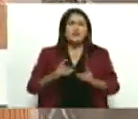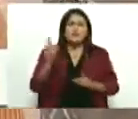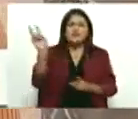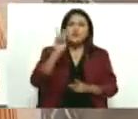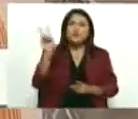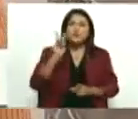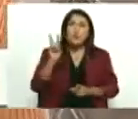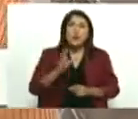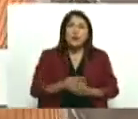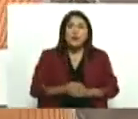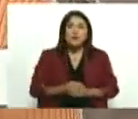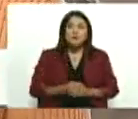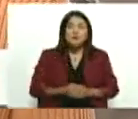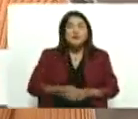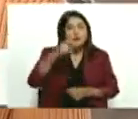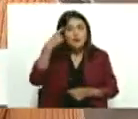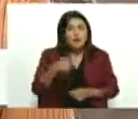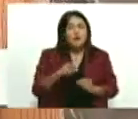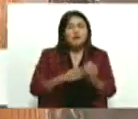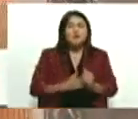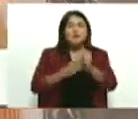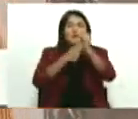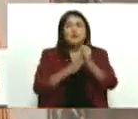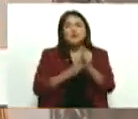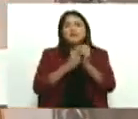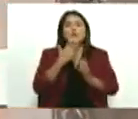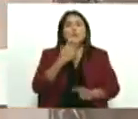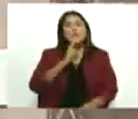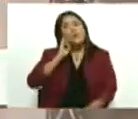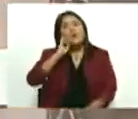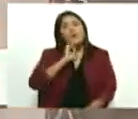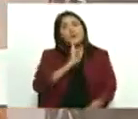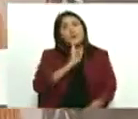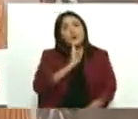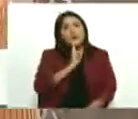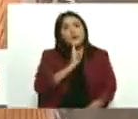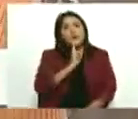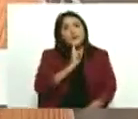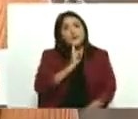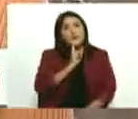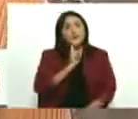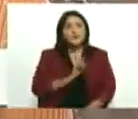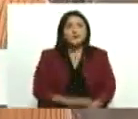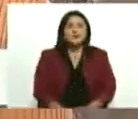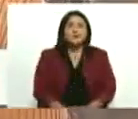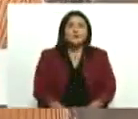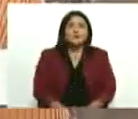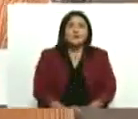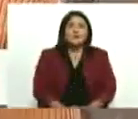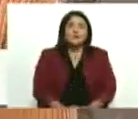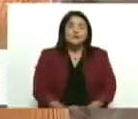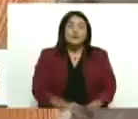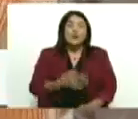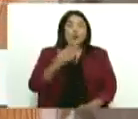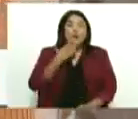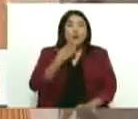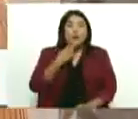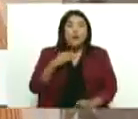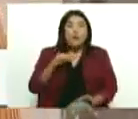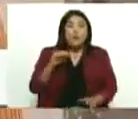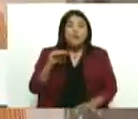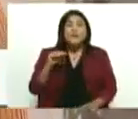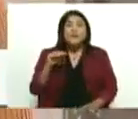nuestros héroes, nuestro padre libertador Simón Bolívar, que se levantó sobre los huesos de estos jóvenes que entregaron su último suspiro a